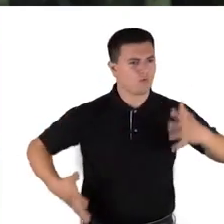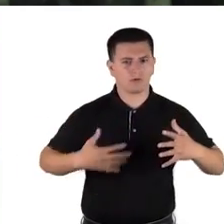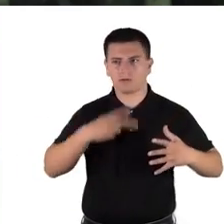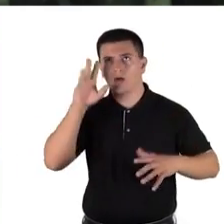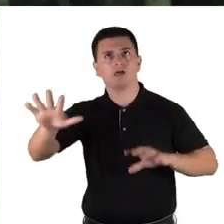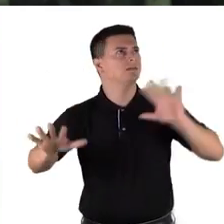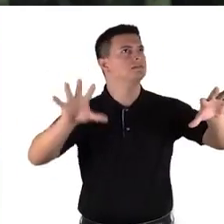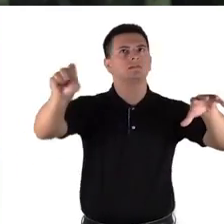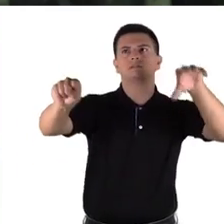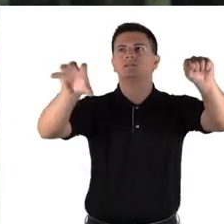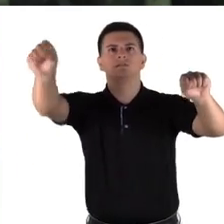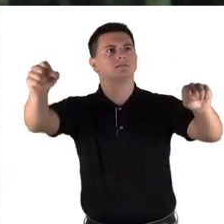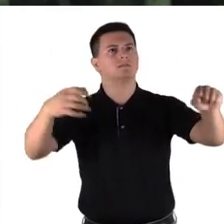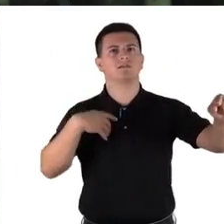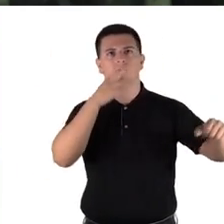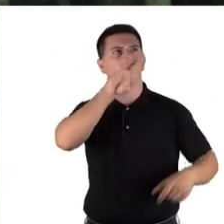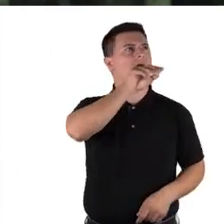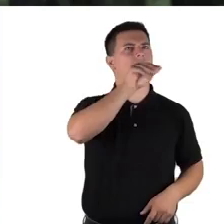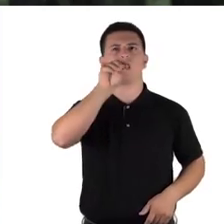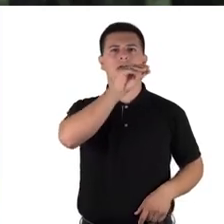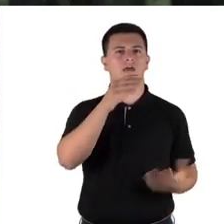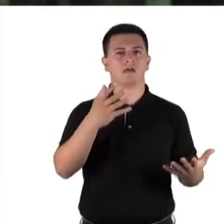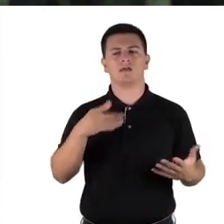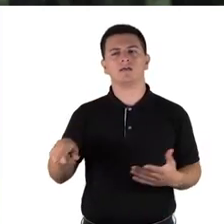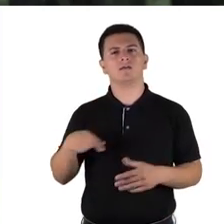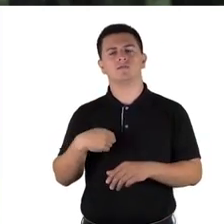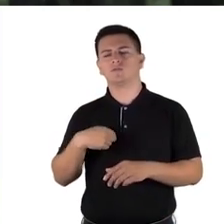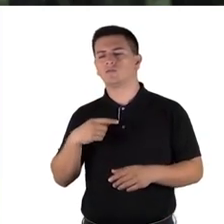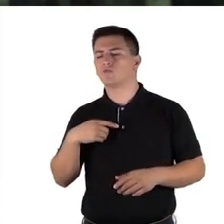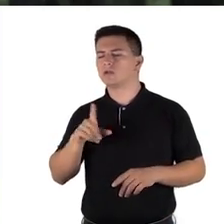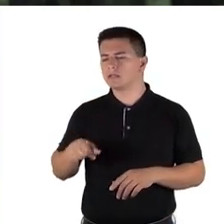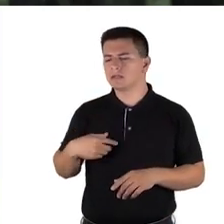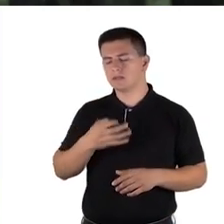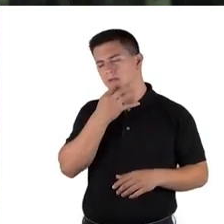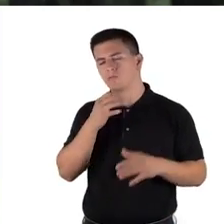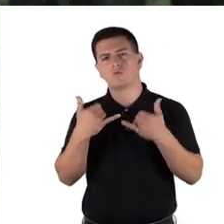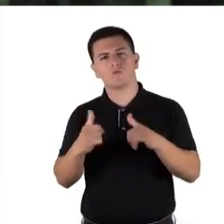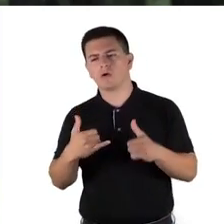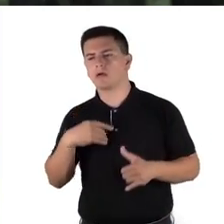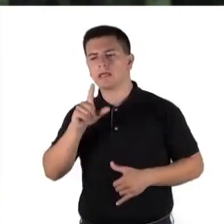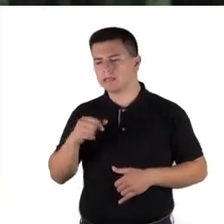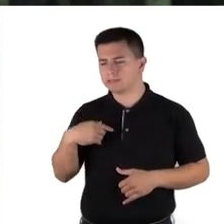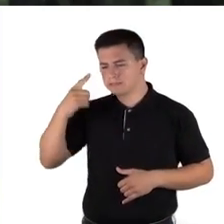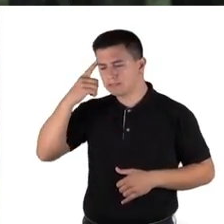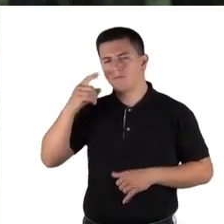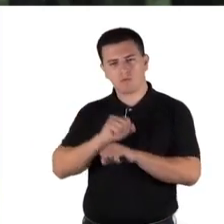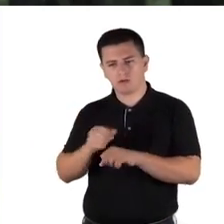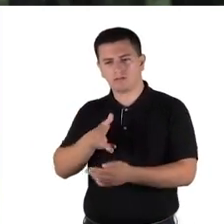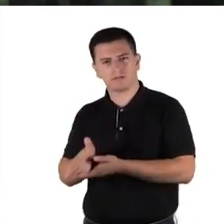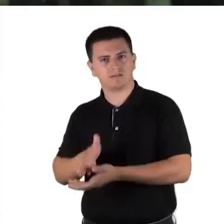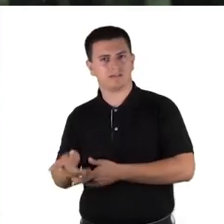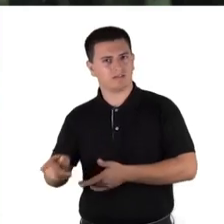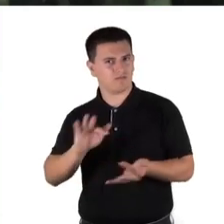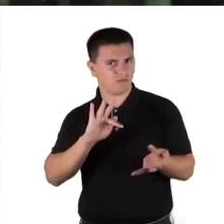mucha actividad física, que necesita moverse o estar tocando cosas o hablando mucho todo el tiempo, las actividades que le propongamos